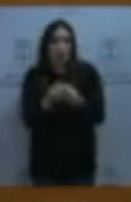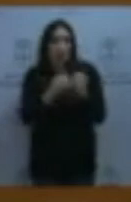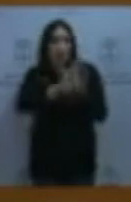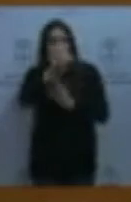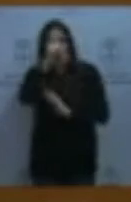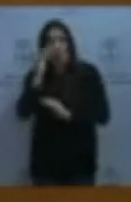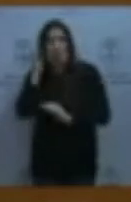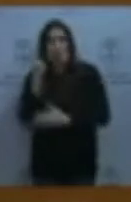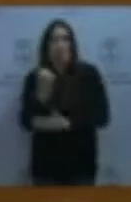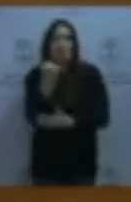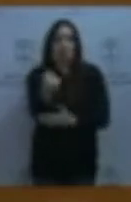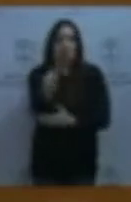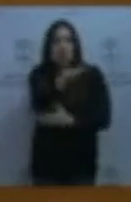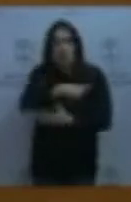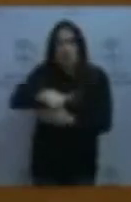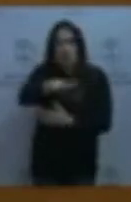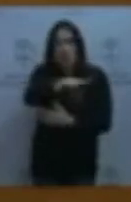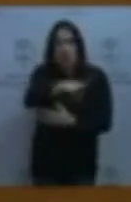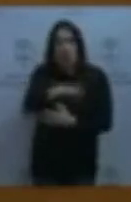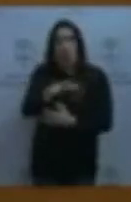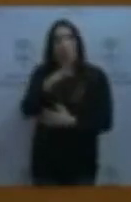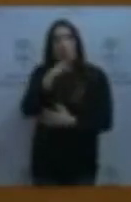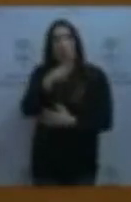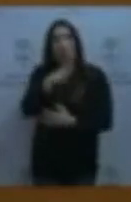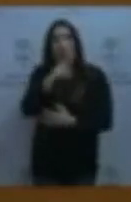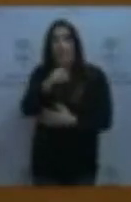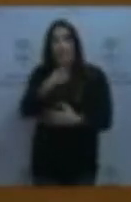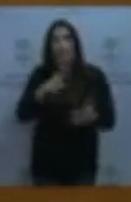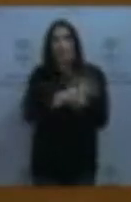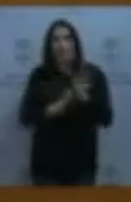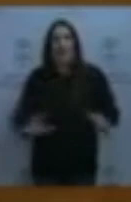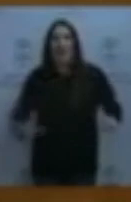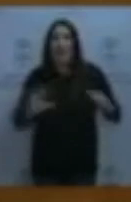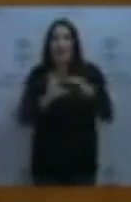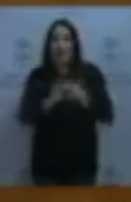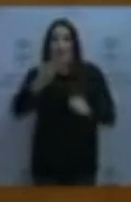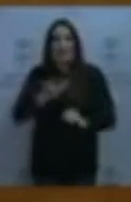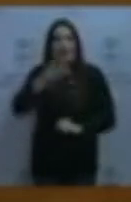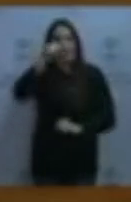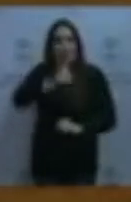del entorno, porque esa es la alianza que hoy importa.